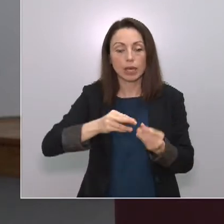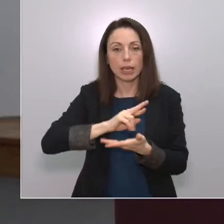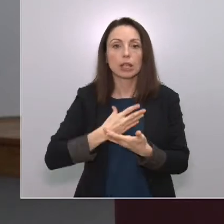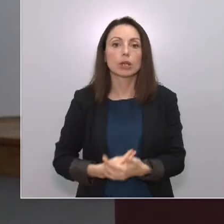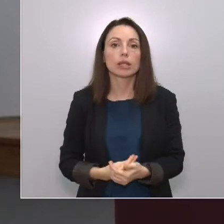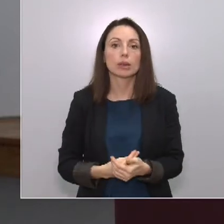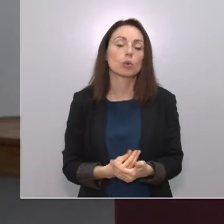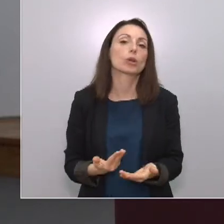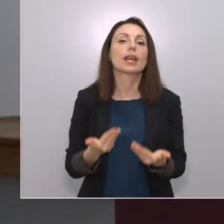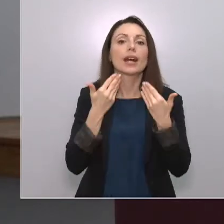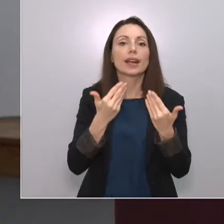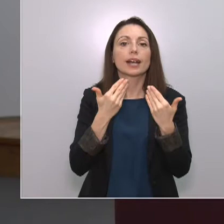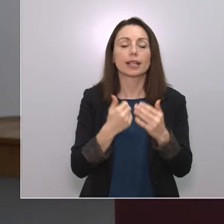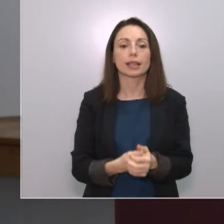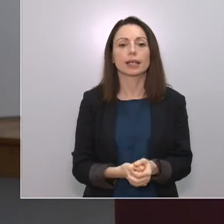Muchas gracias.